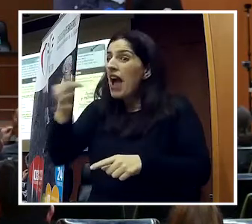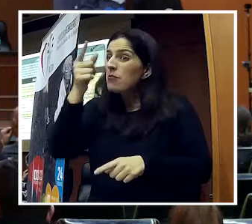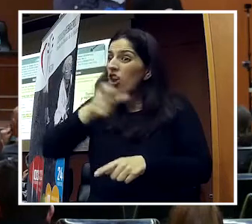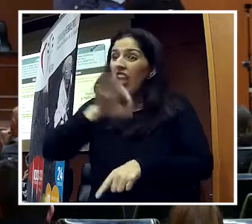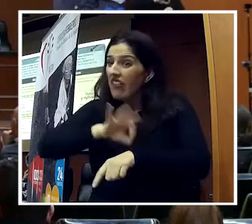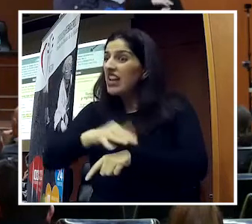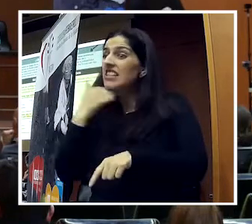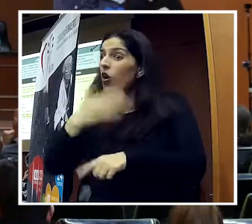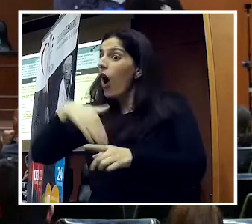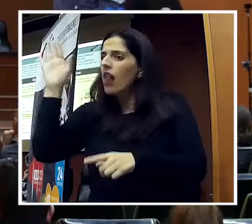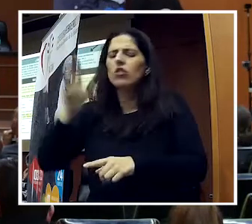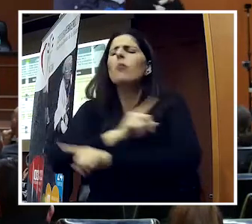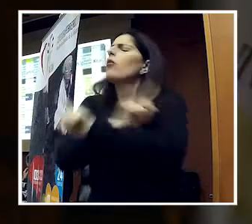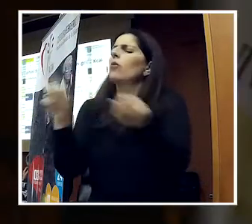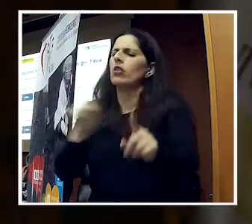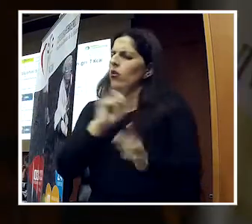estaría totalmente prohibido.